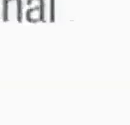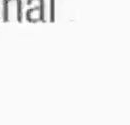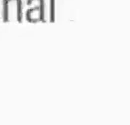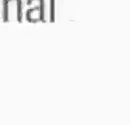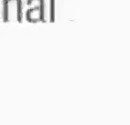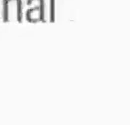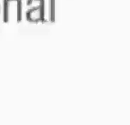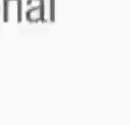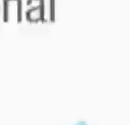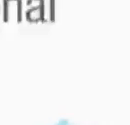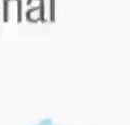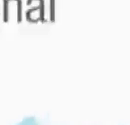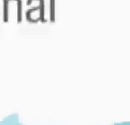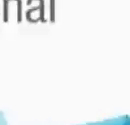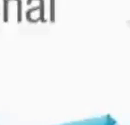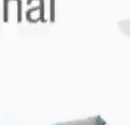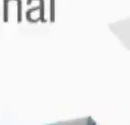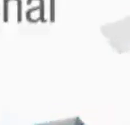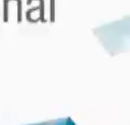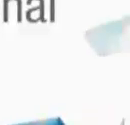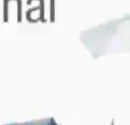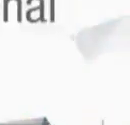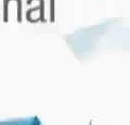Inicio de espacio promocional.